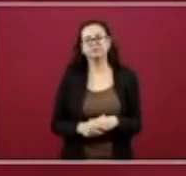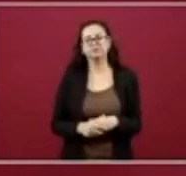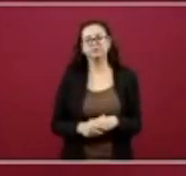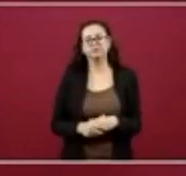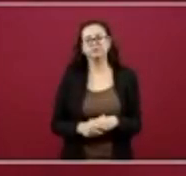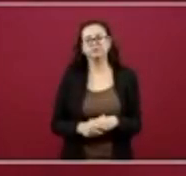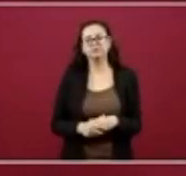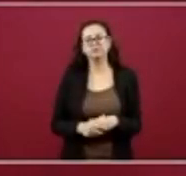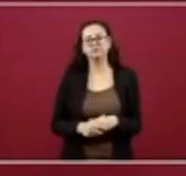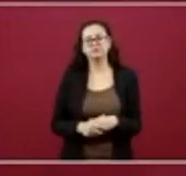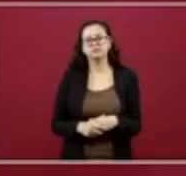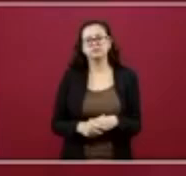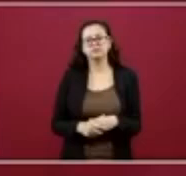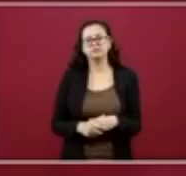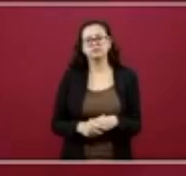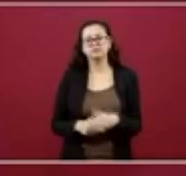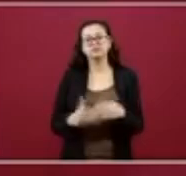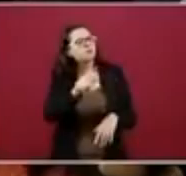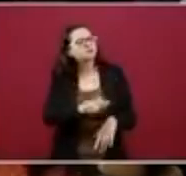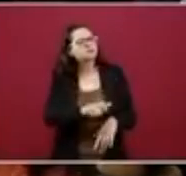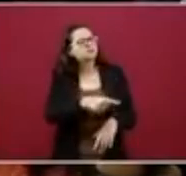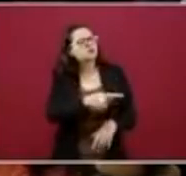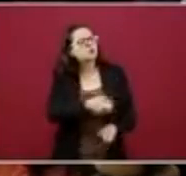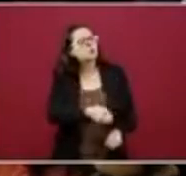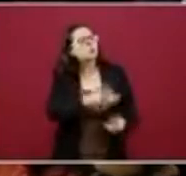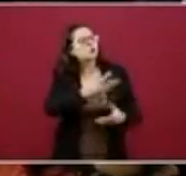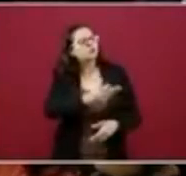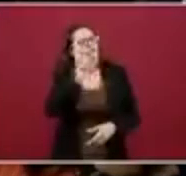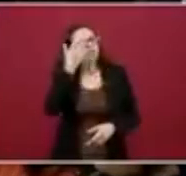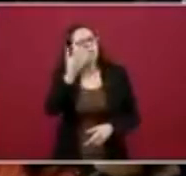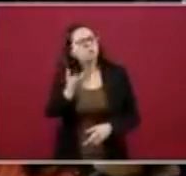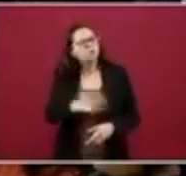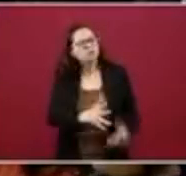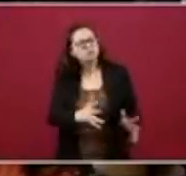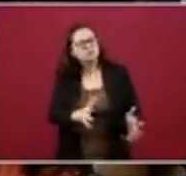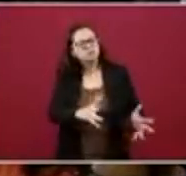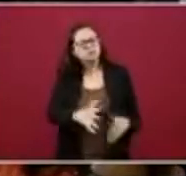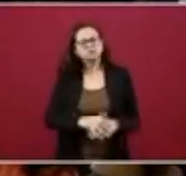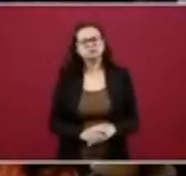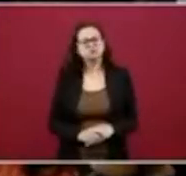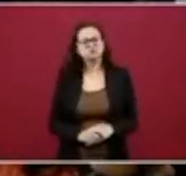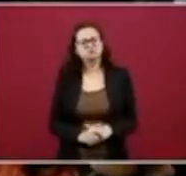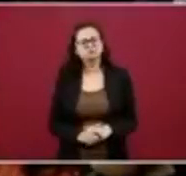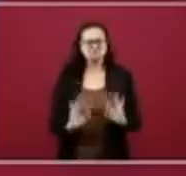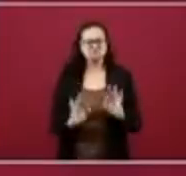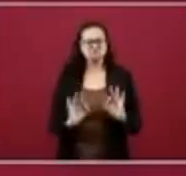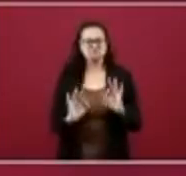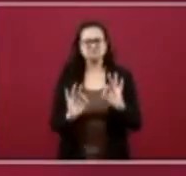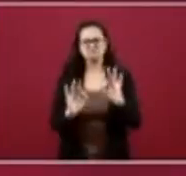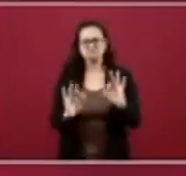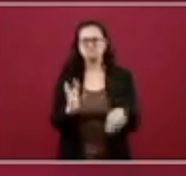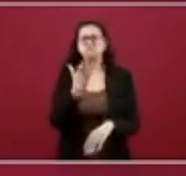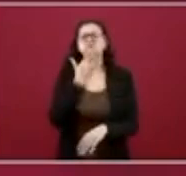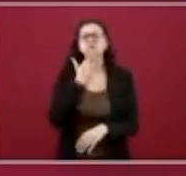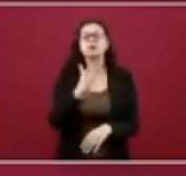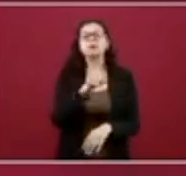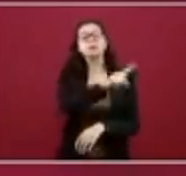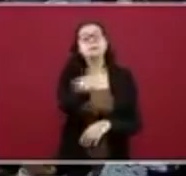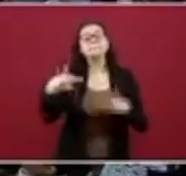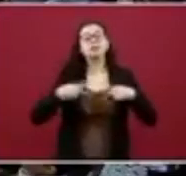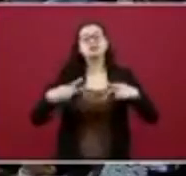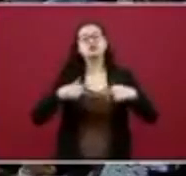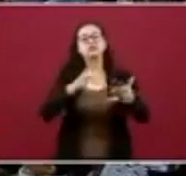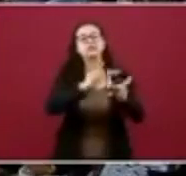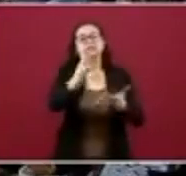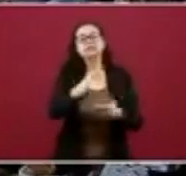en el entero de los impuestos. El titular del Ejecutivo retomó el tema de las estancias infantiles y dijo que en los